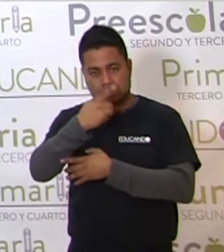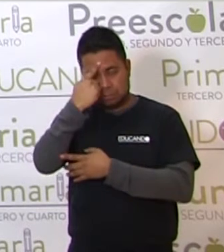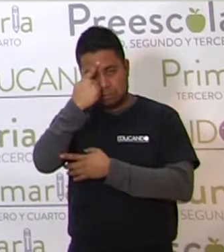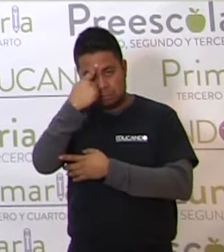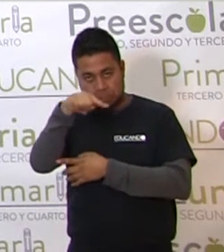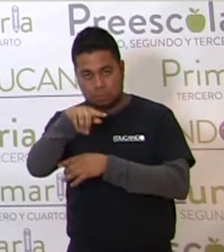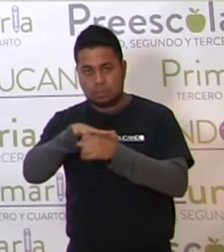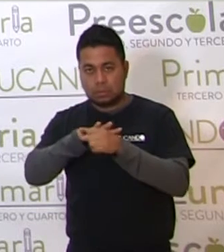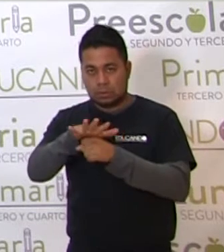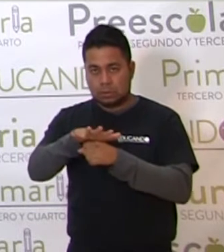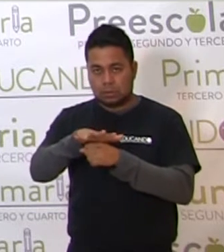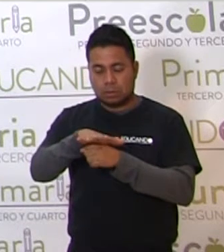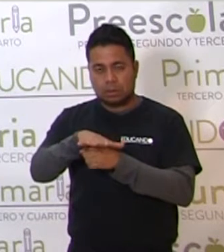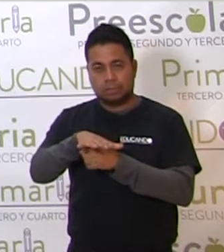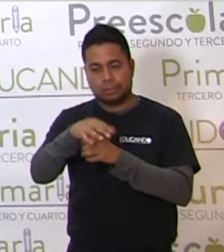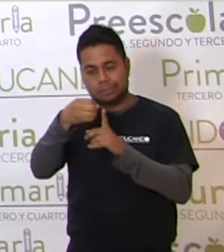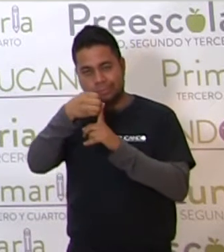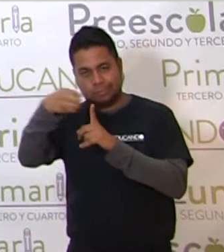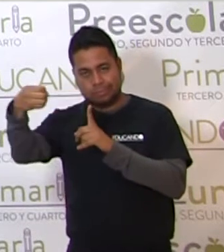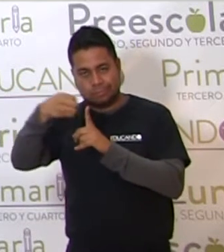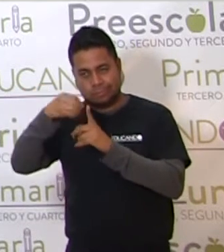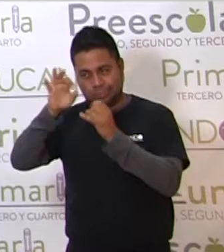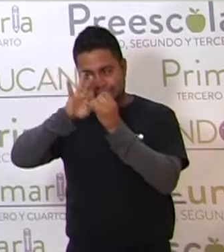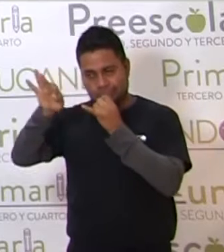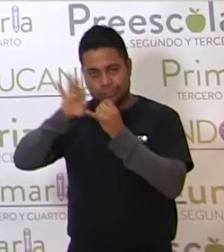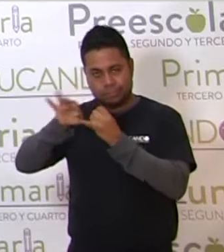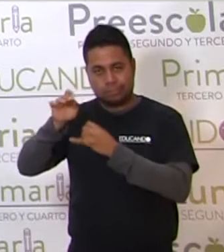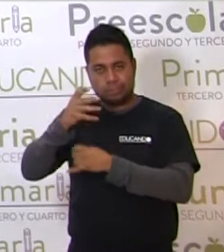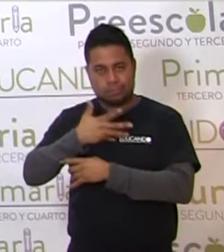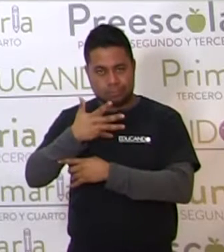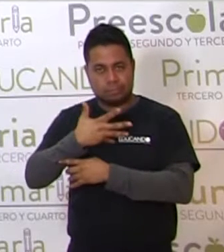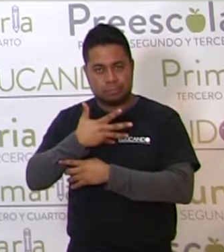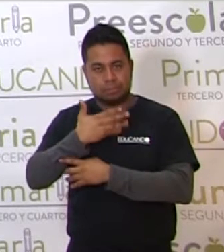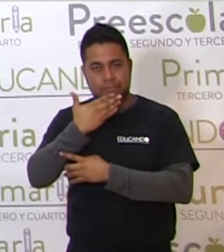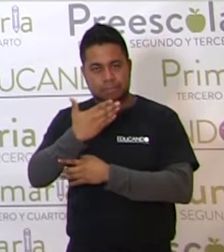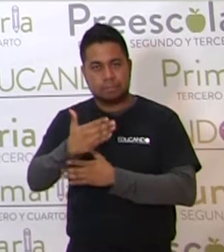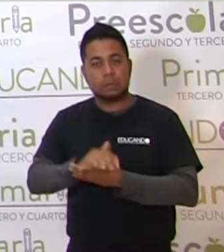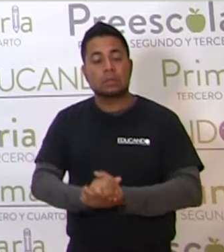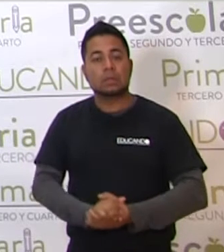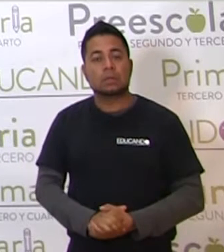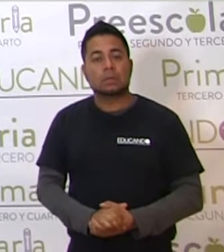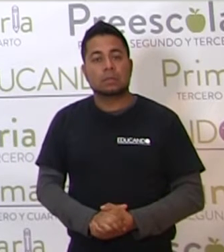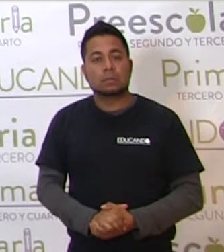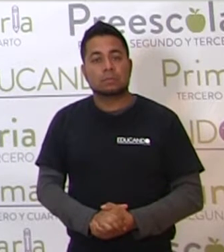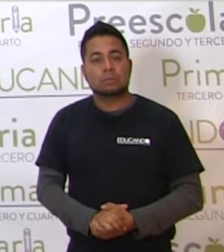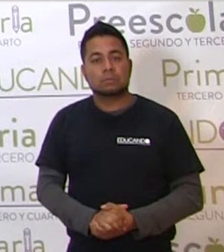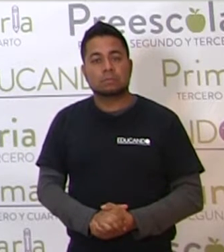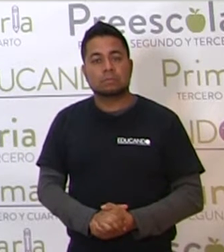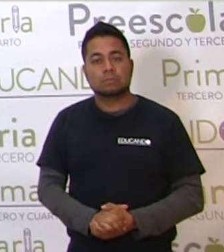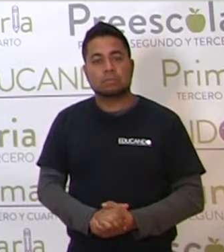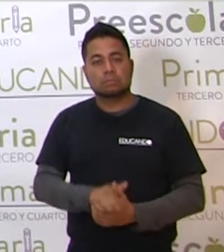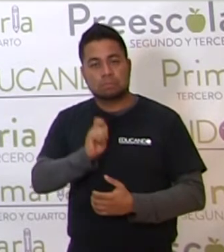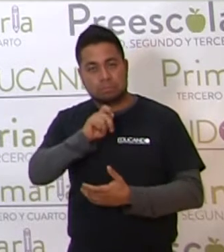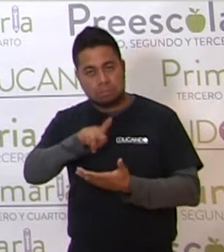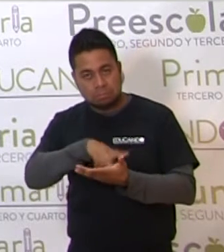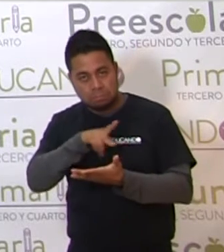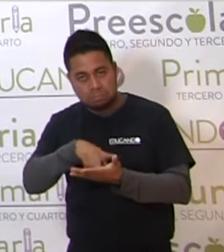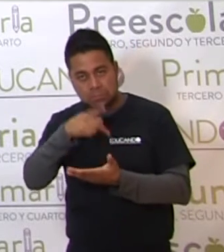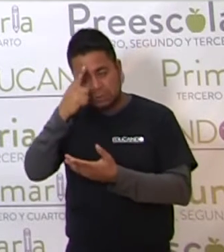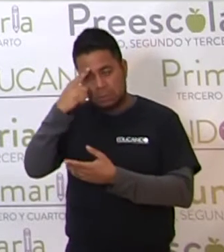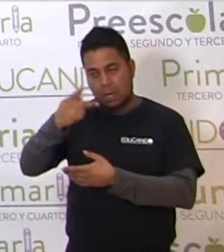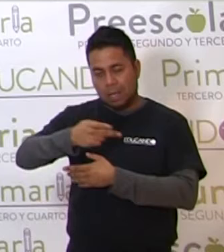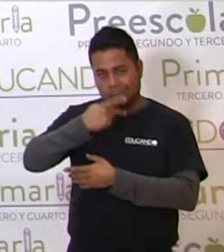del verso bien vamos a tener que es una repetición de una serie de